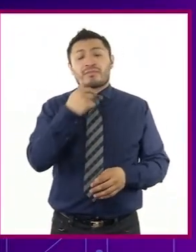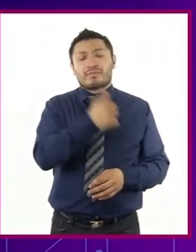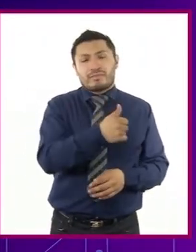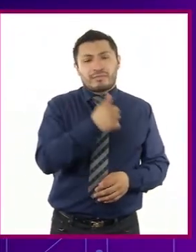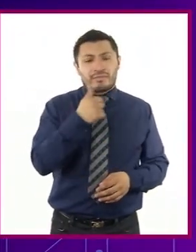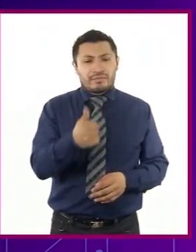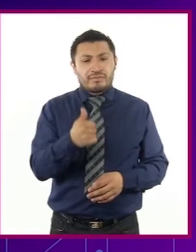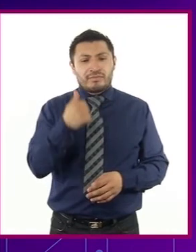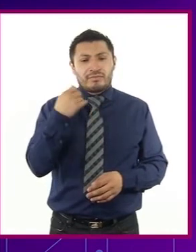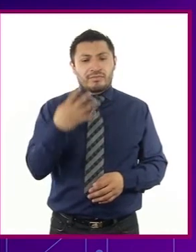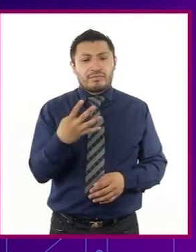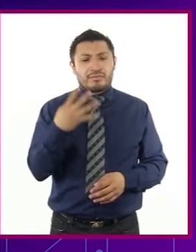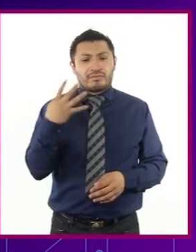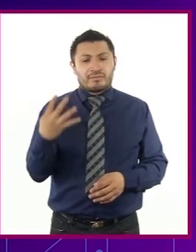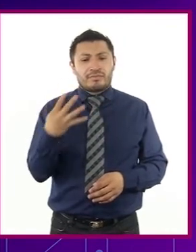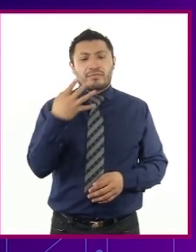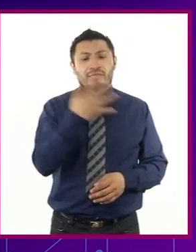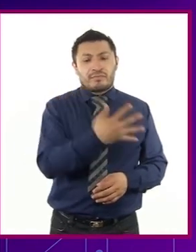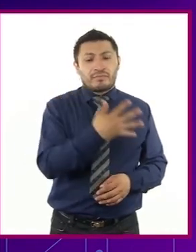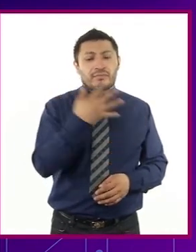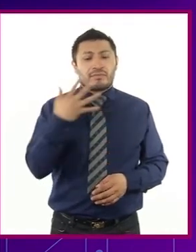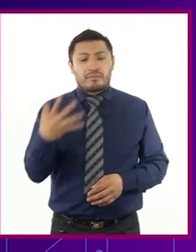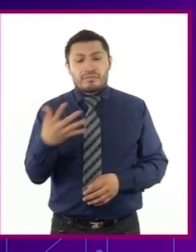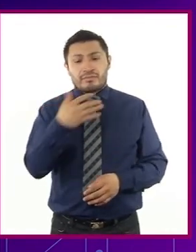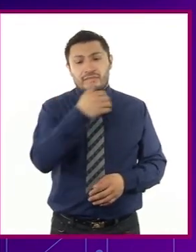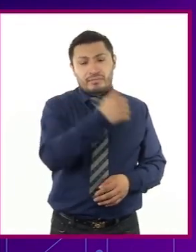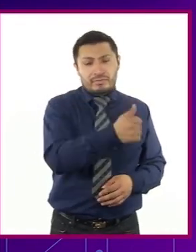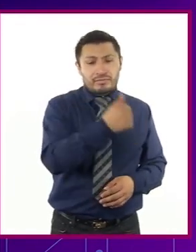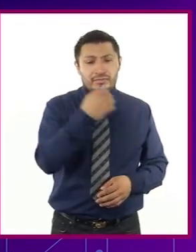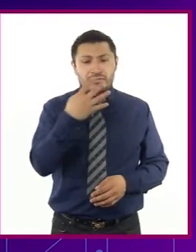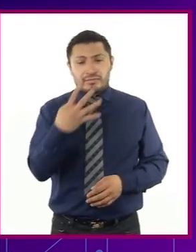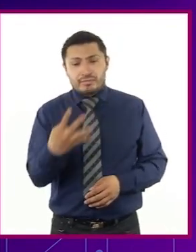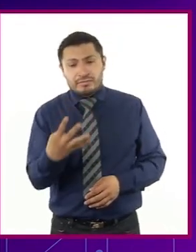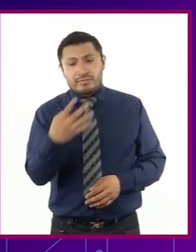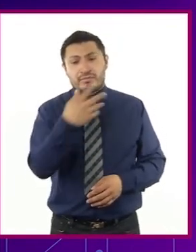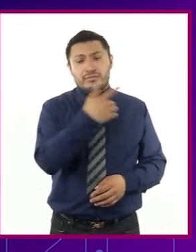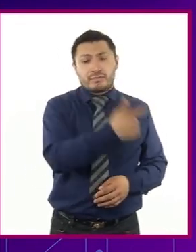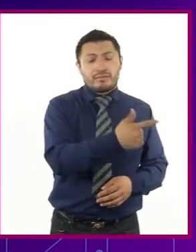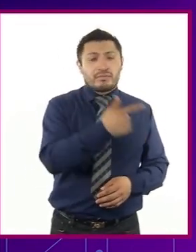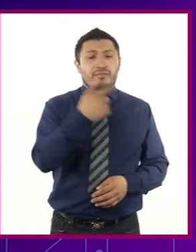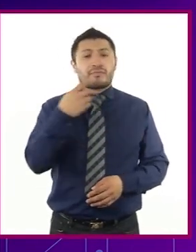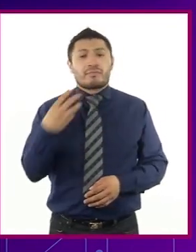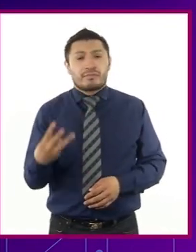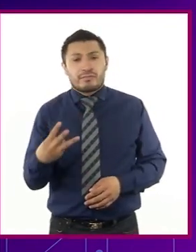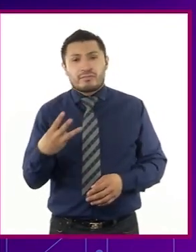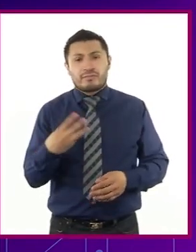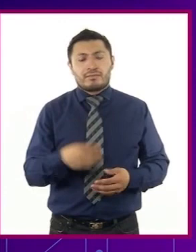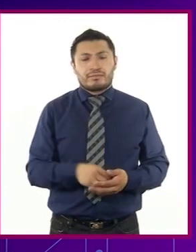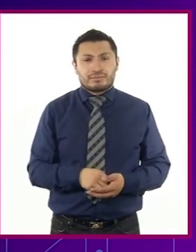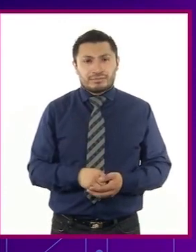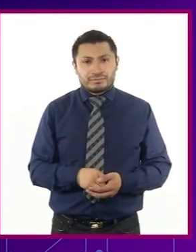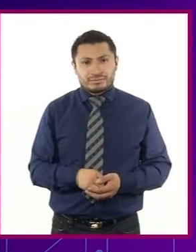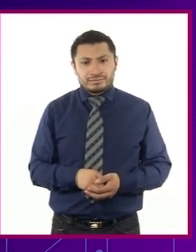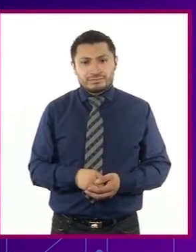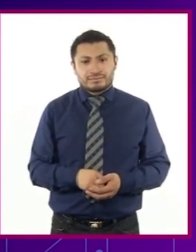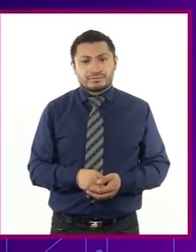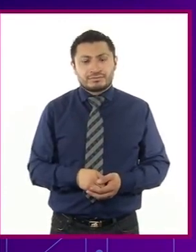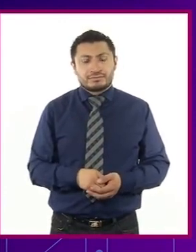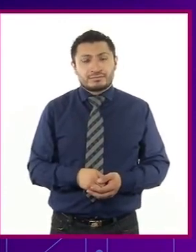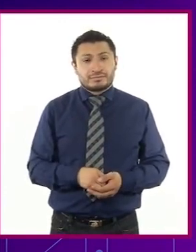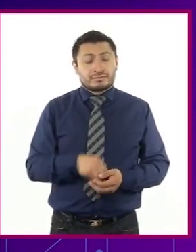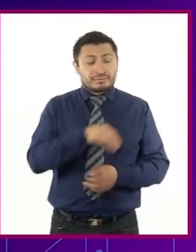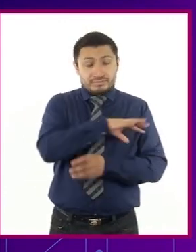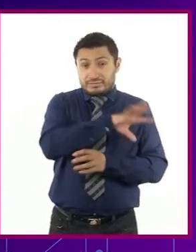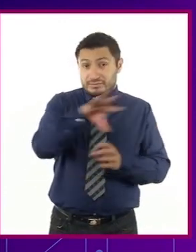6, 4, 4, 5, 5, 6, 4, 7 y 3, que